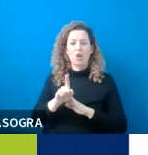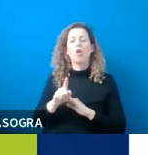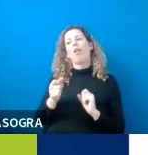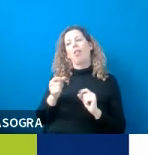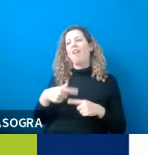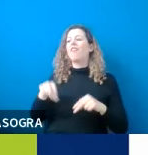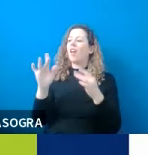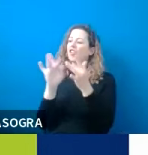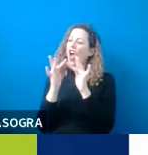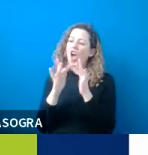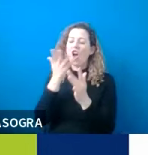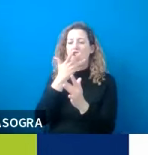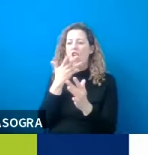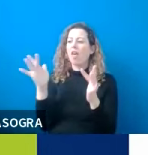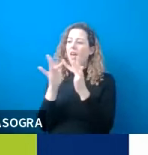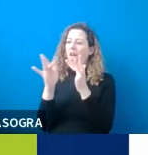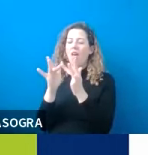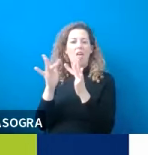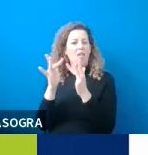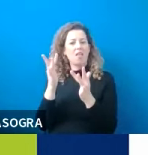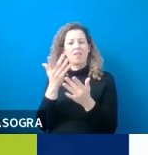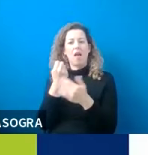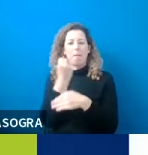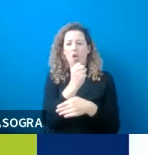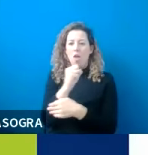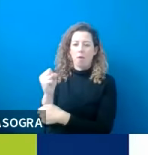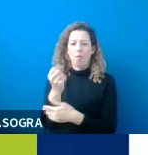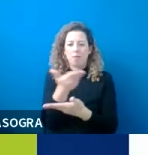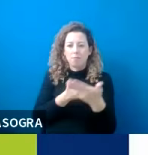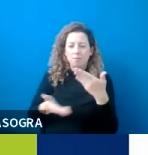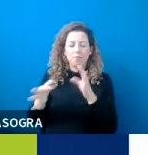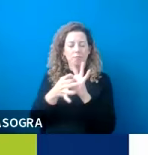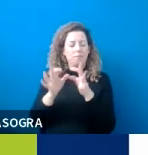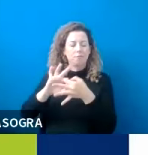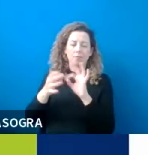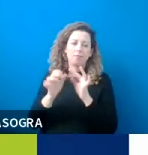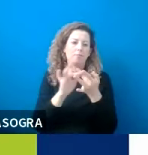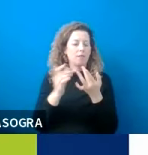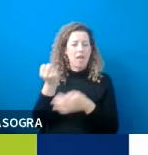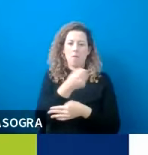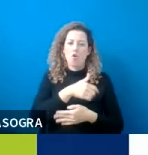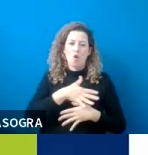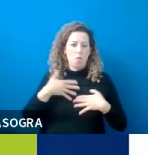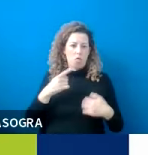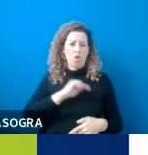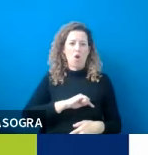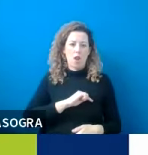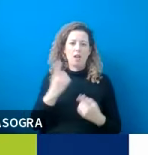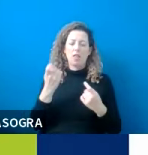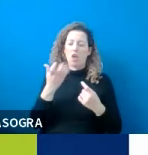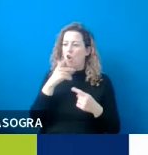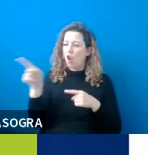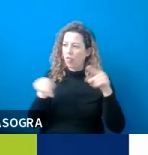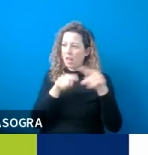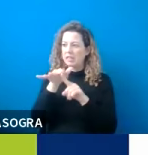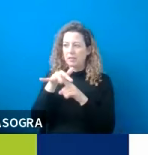conociendo y se apoyen mutuamente y vayan estableciendo esos vínculos y ese apoyo emocional que se necesita de conocer otras familias